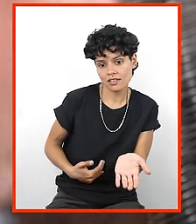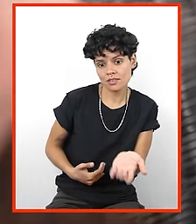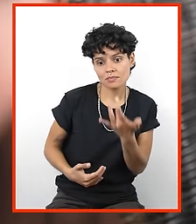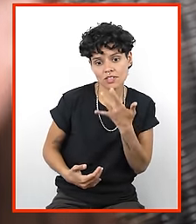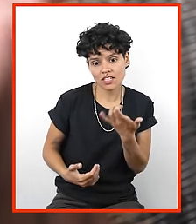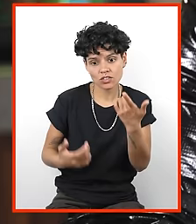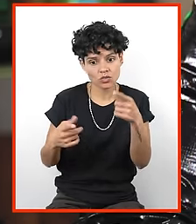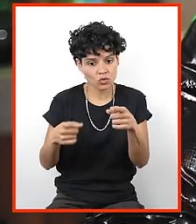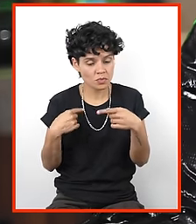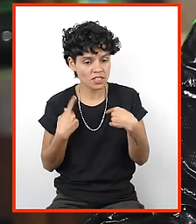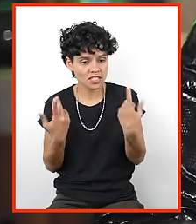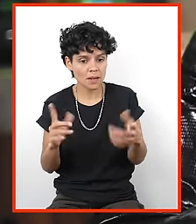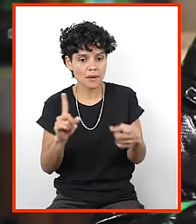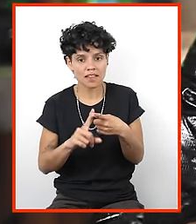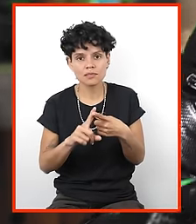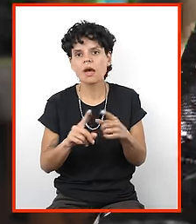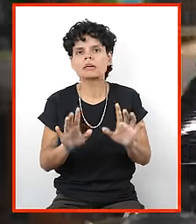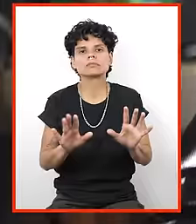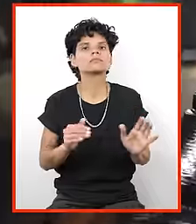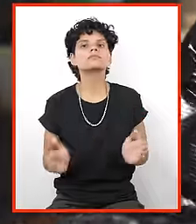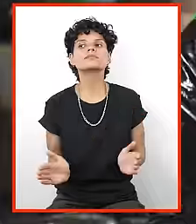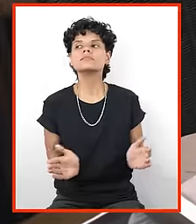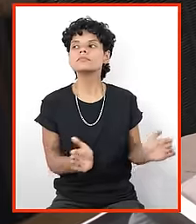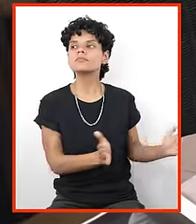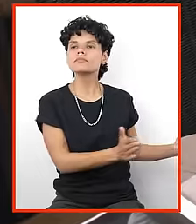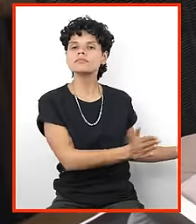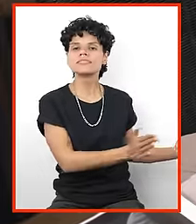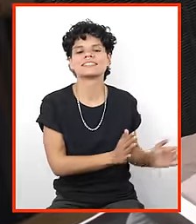Porque me hiciste partícipe. Hacemos de nuevo, entonces. ¡Ah,